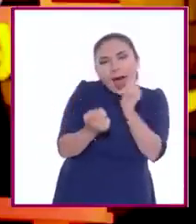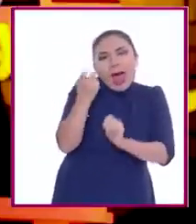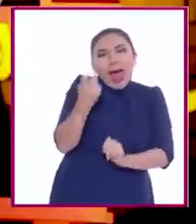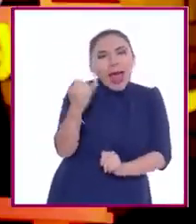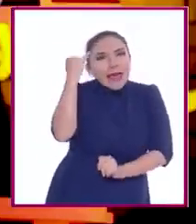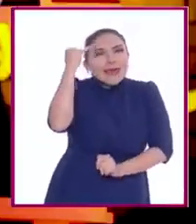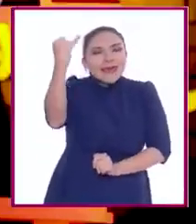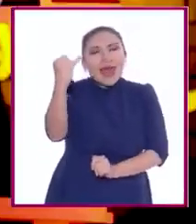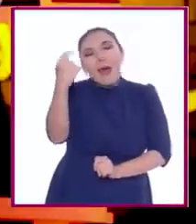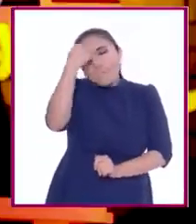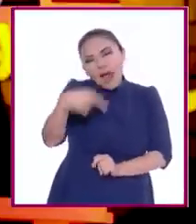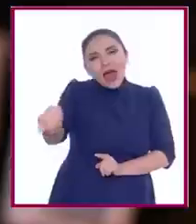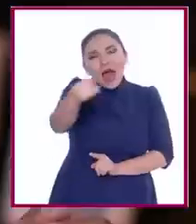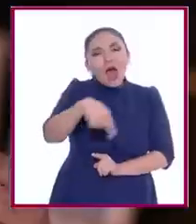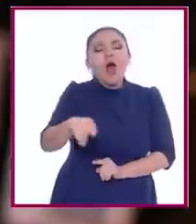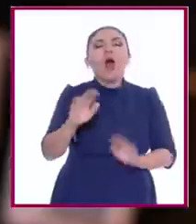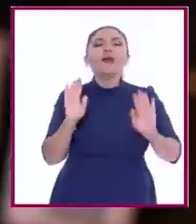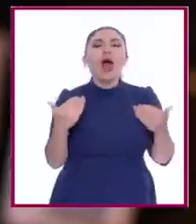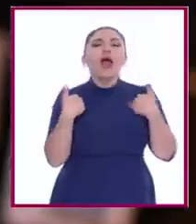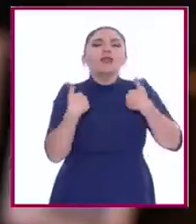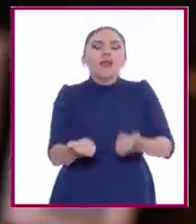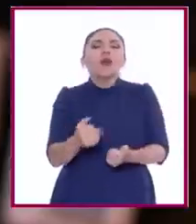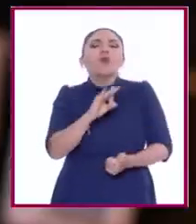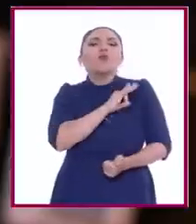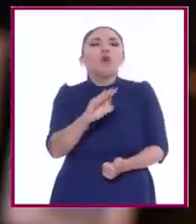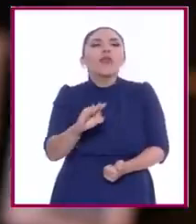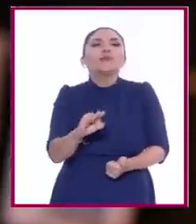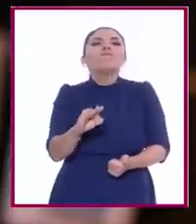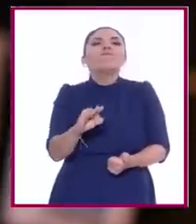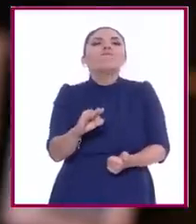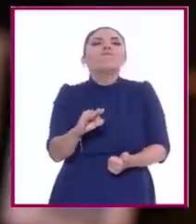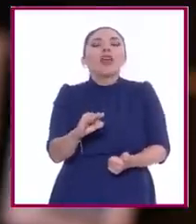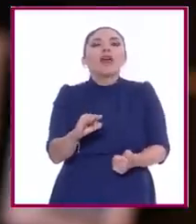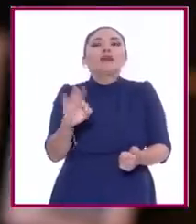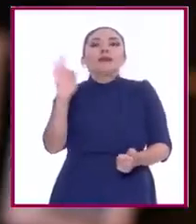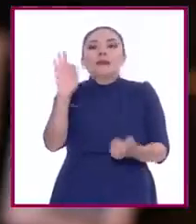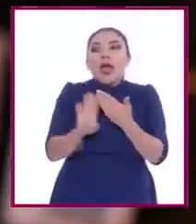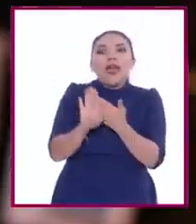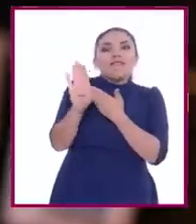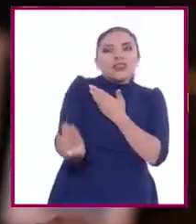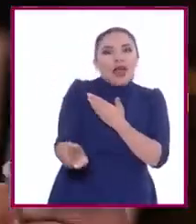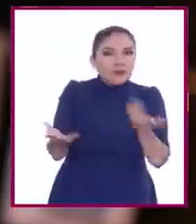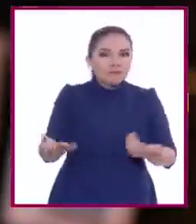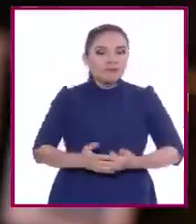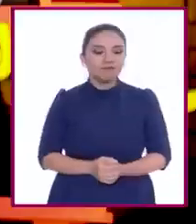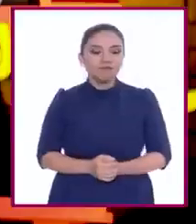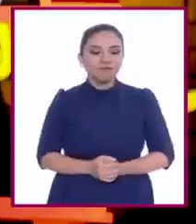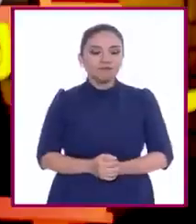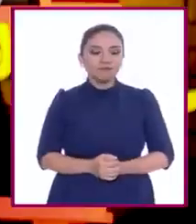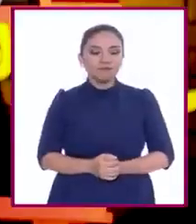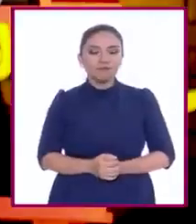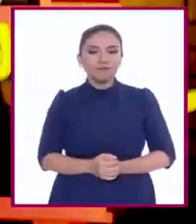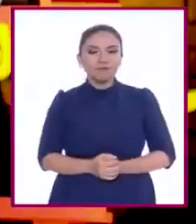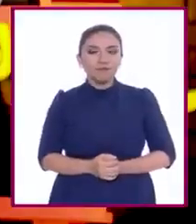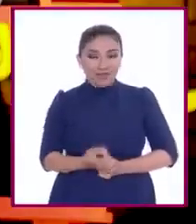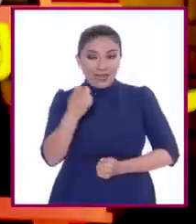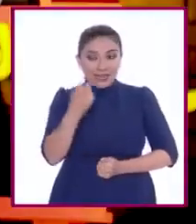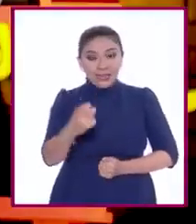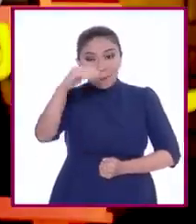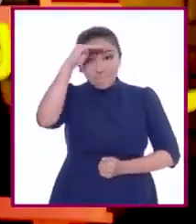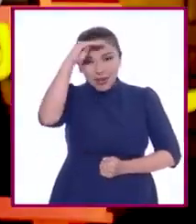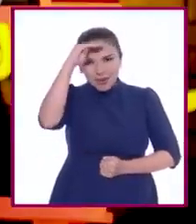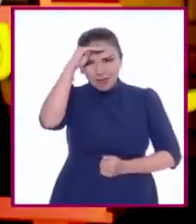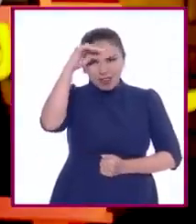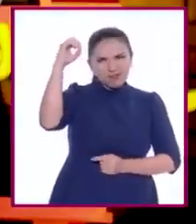la idea de este proyecto es que también tenga elementos para poder, si no prevenirlo, al menos sí evitarlo. Bueno, la parte